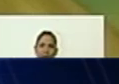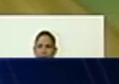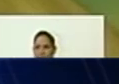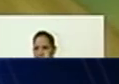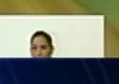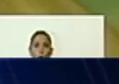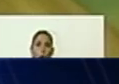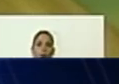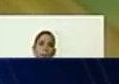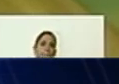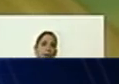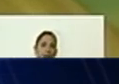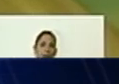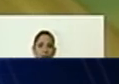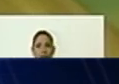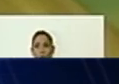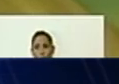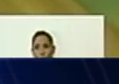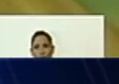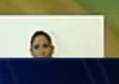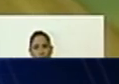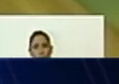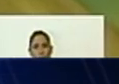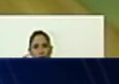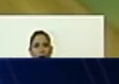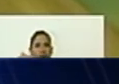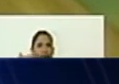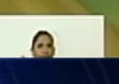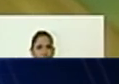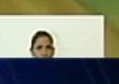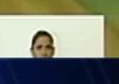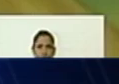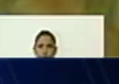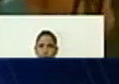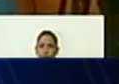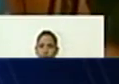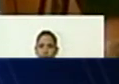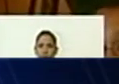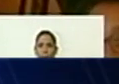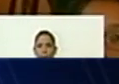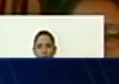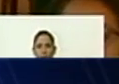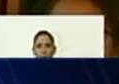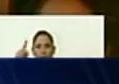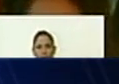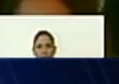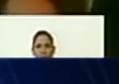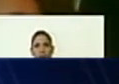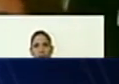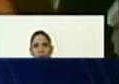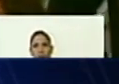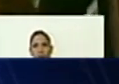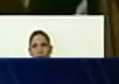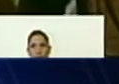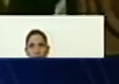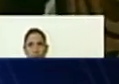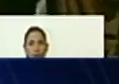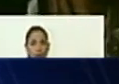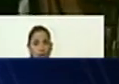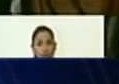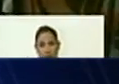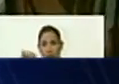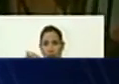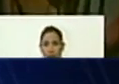inmigrantes, contra las personas de color, en las prisiones, sino que hay centros de